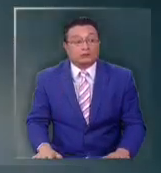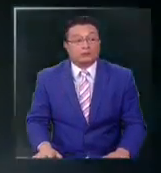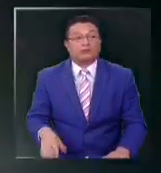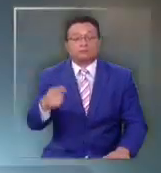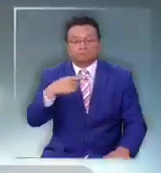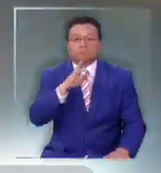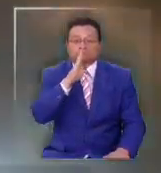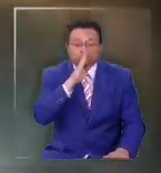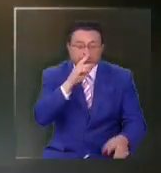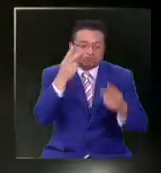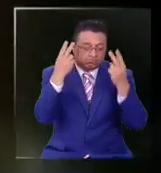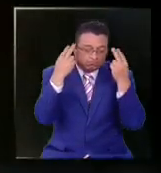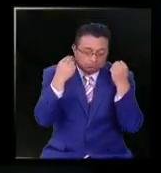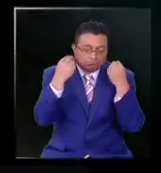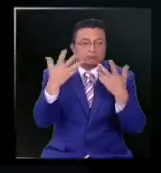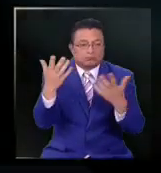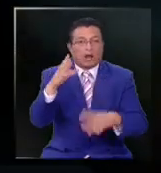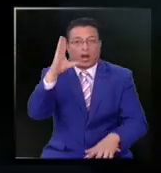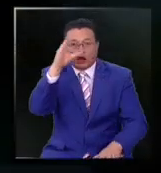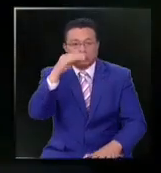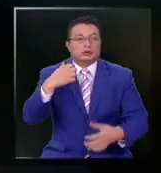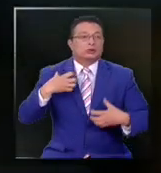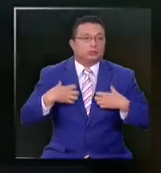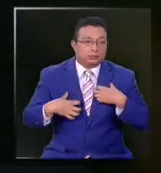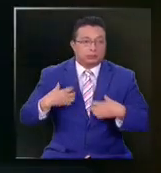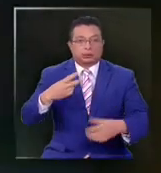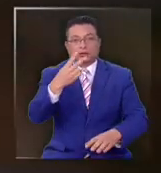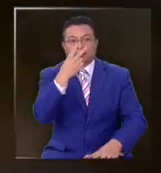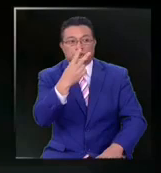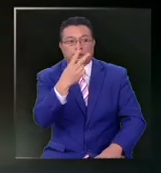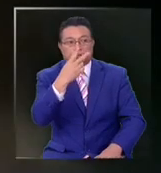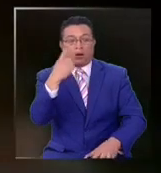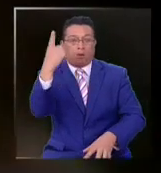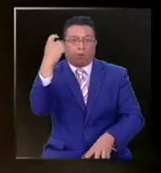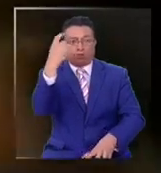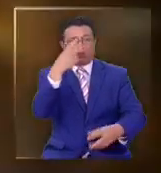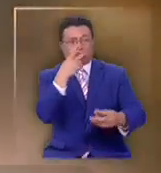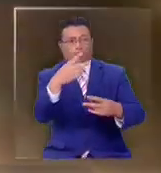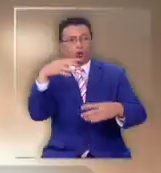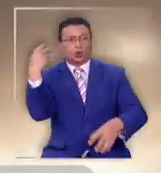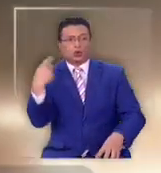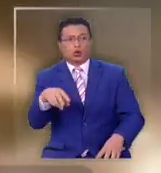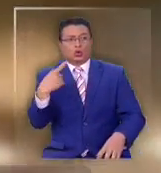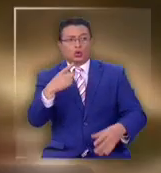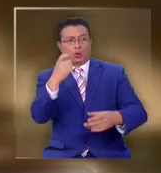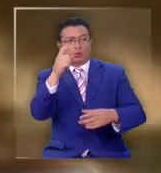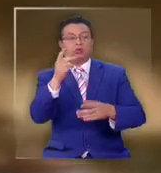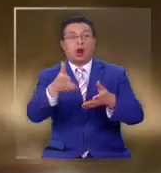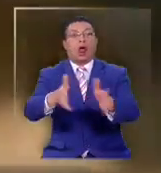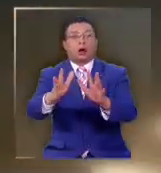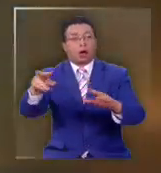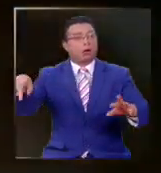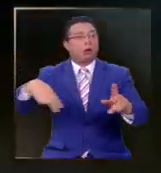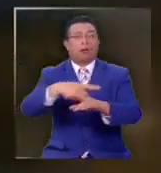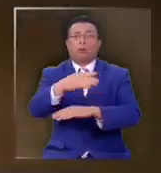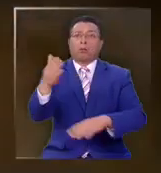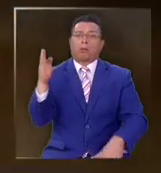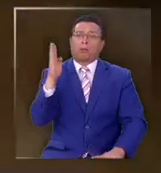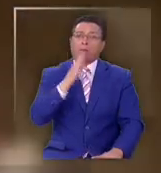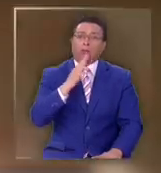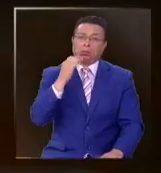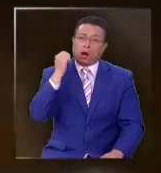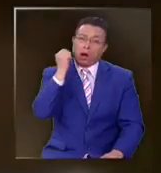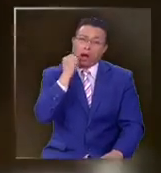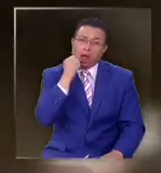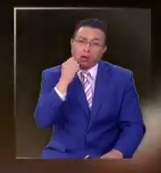que les queda tras una noche de pesadilla. El ver con sus ojos armas de alto calibre usadas en plena vía pública, en algo que